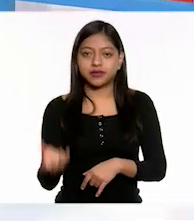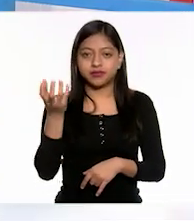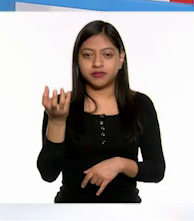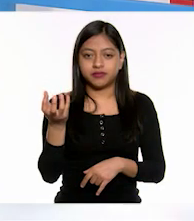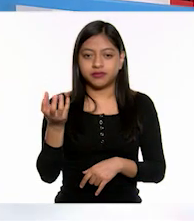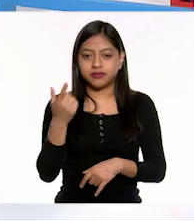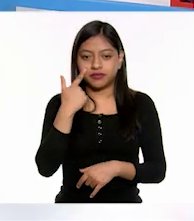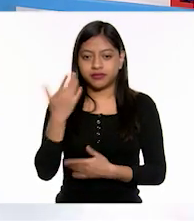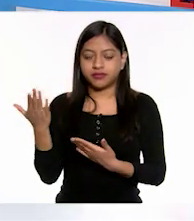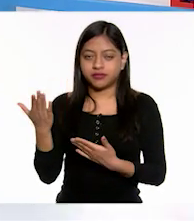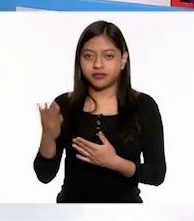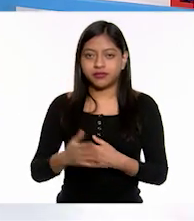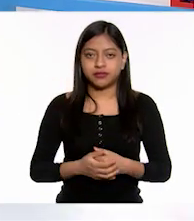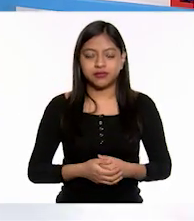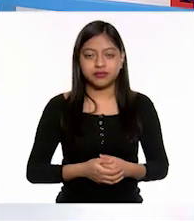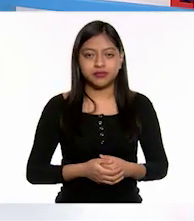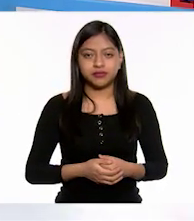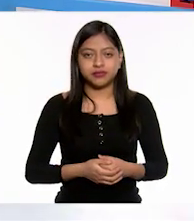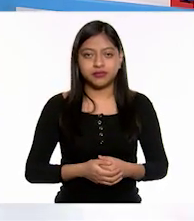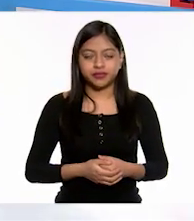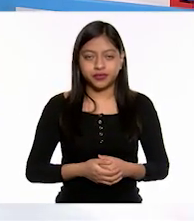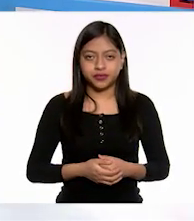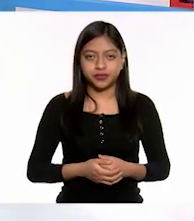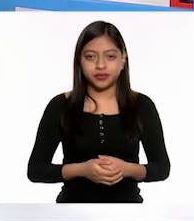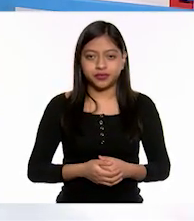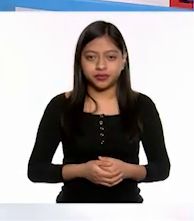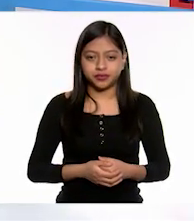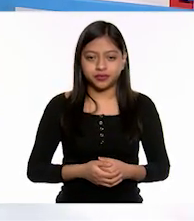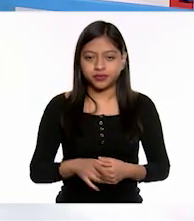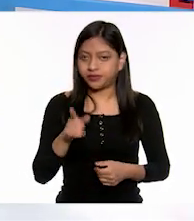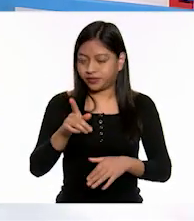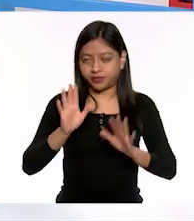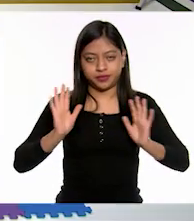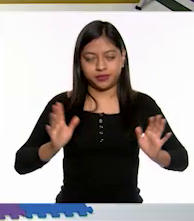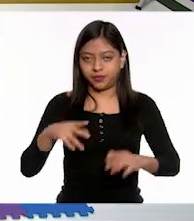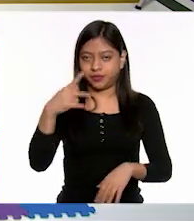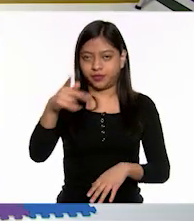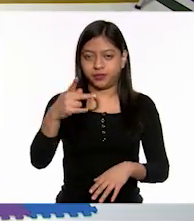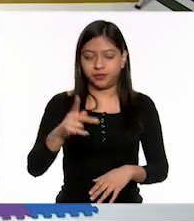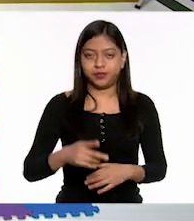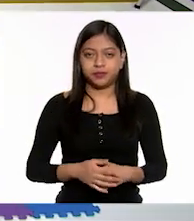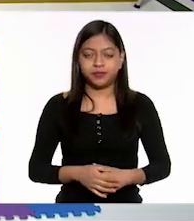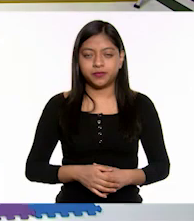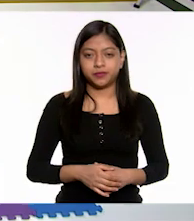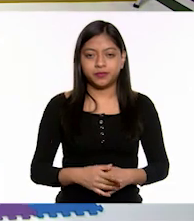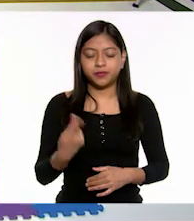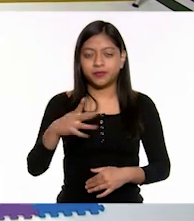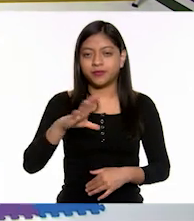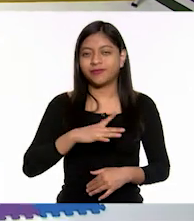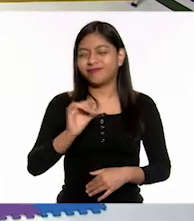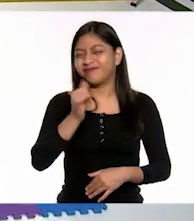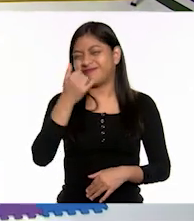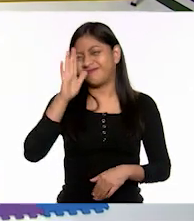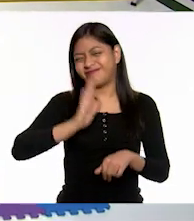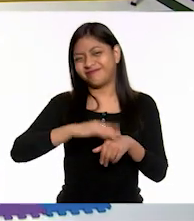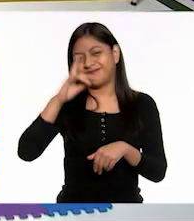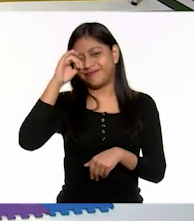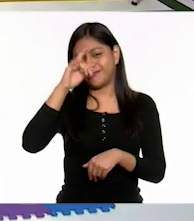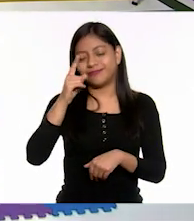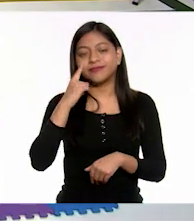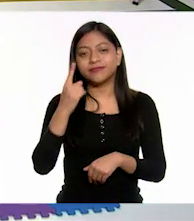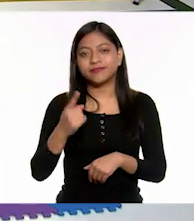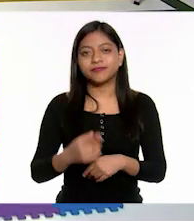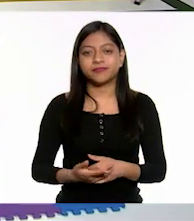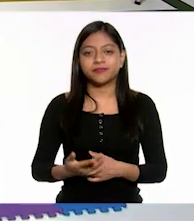y yo tomé una por ejemplo nada más y esta es mía pero hay otra variante que sería un poquito más complicada que es aventar la